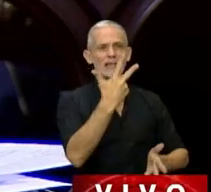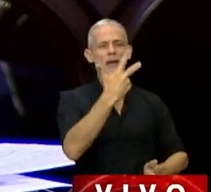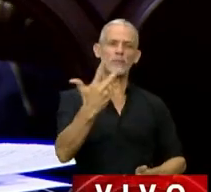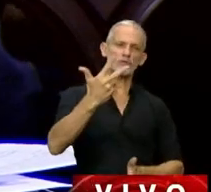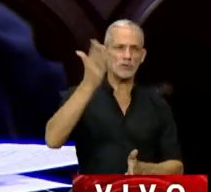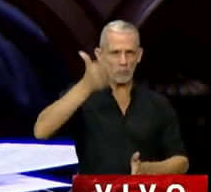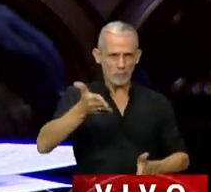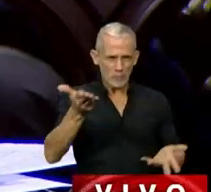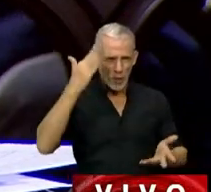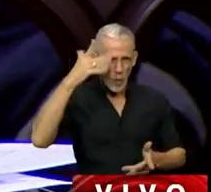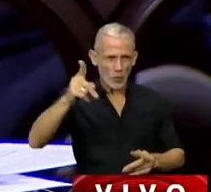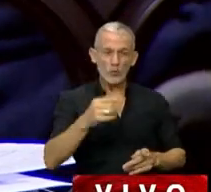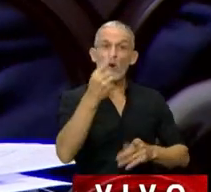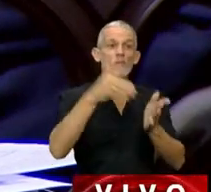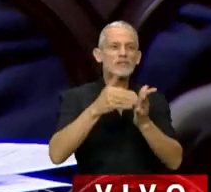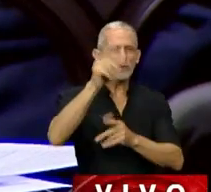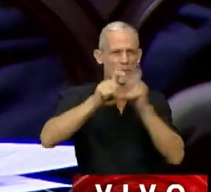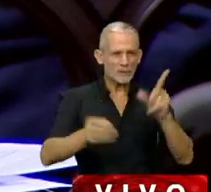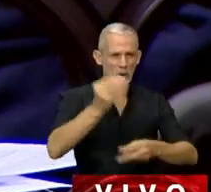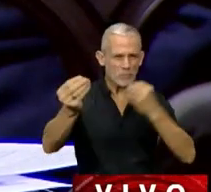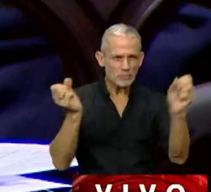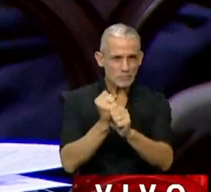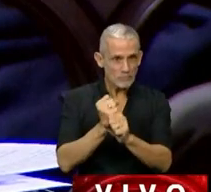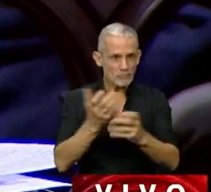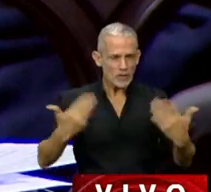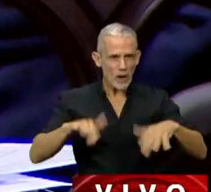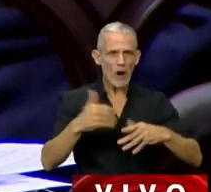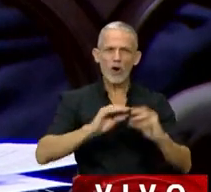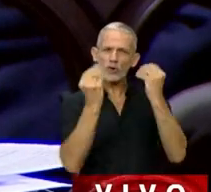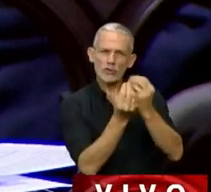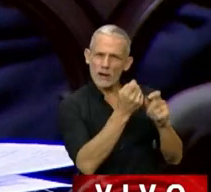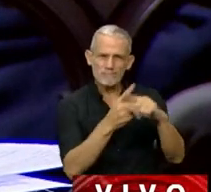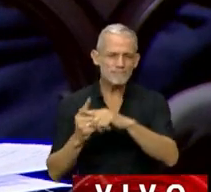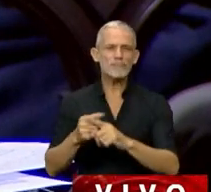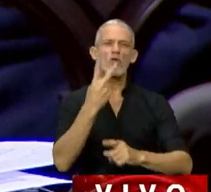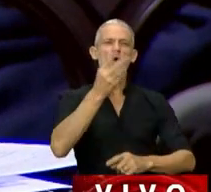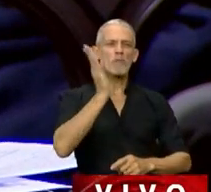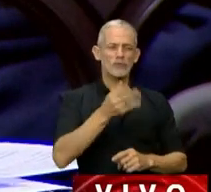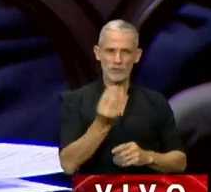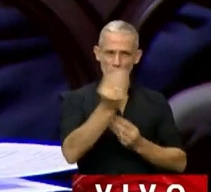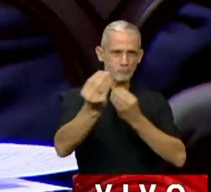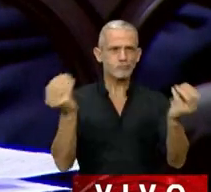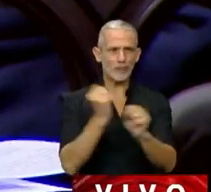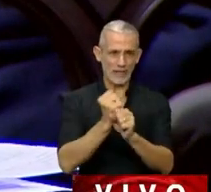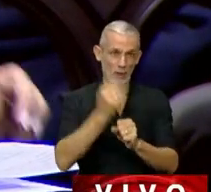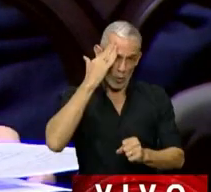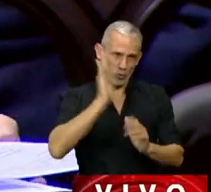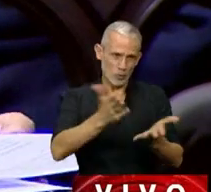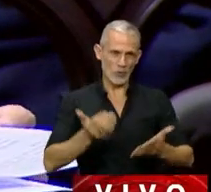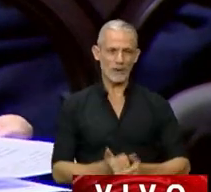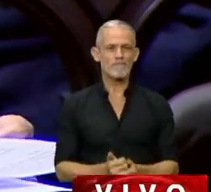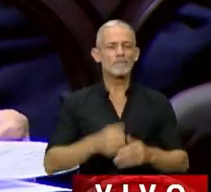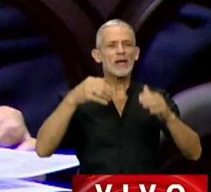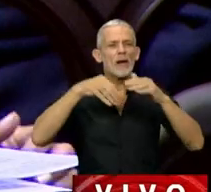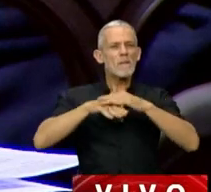da empleo a casi 1 millón de personas, ocupando el 2,5% del mercado laboral. En el caso